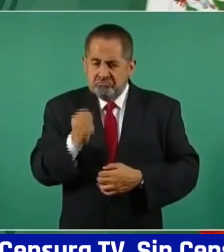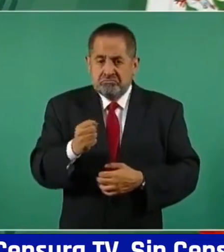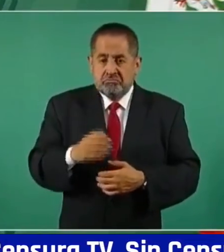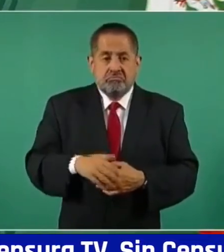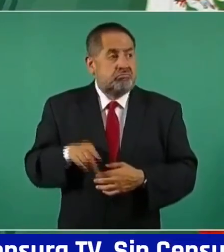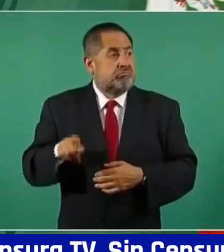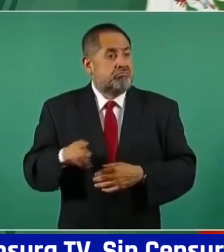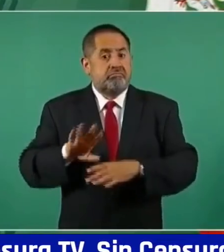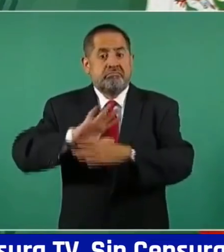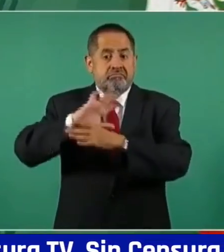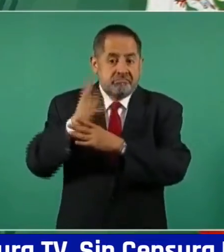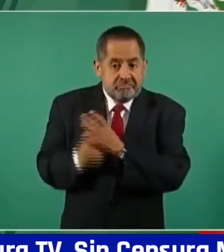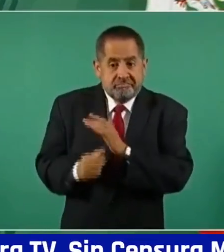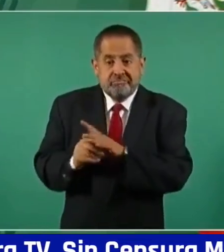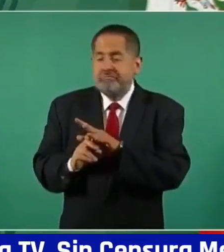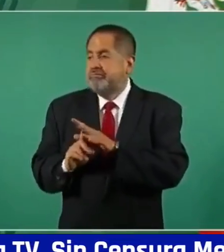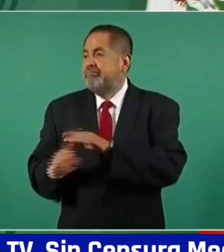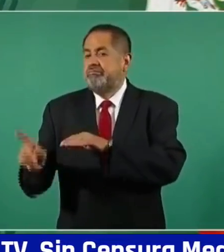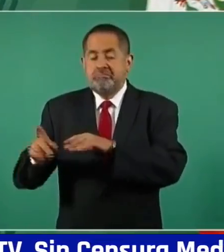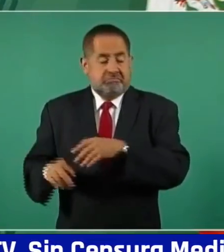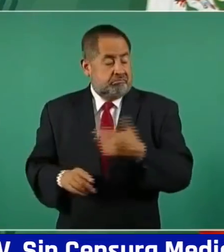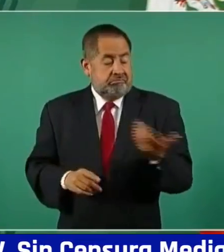se escapó